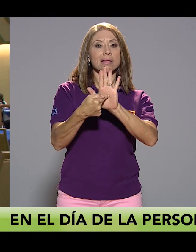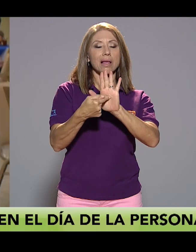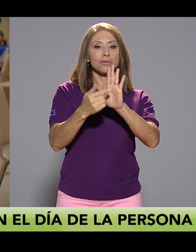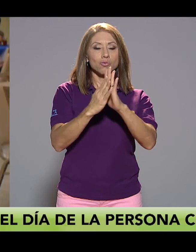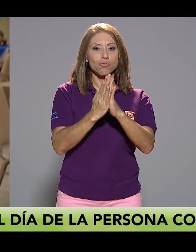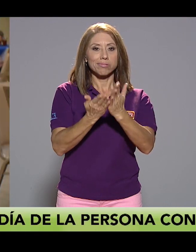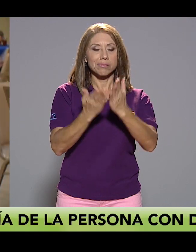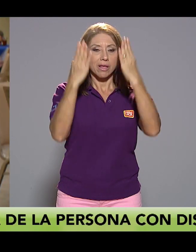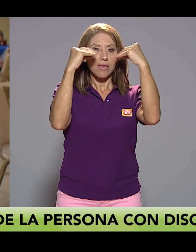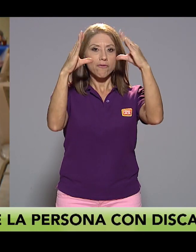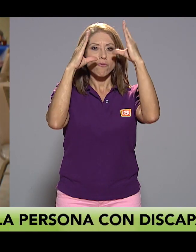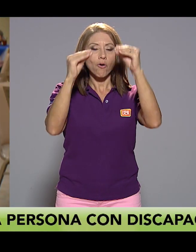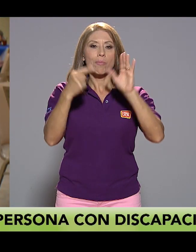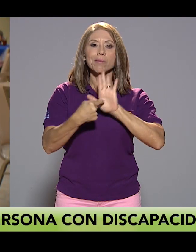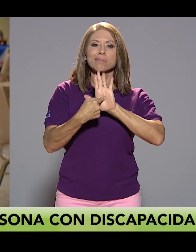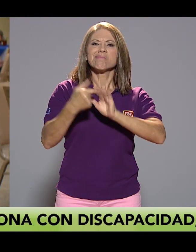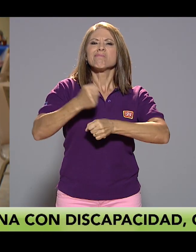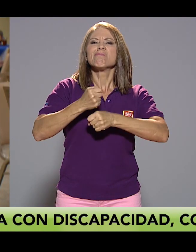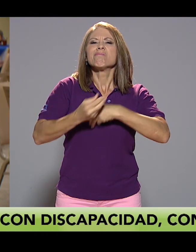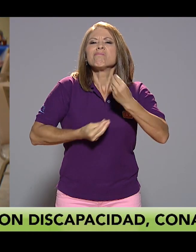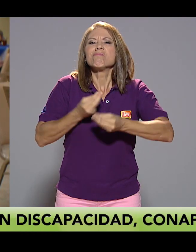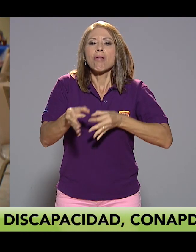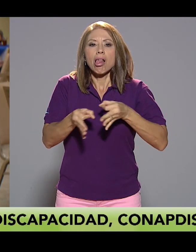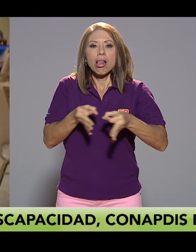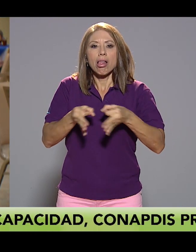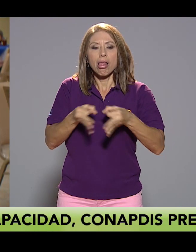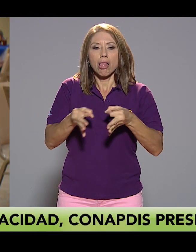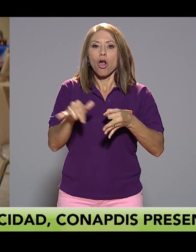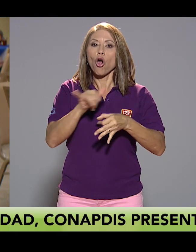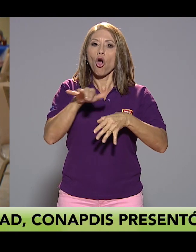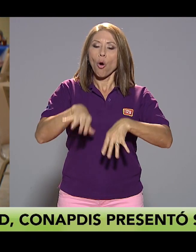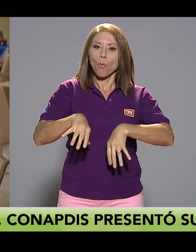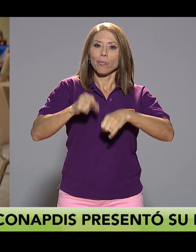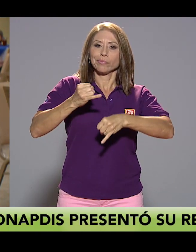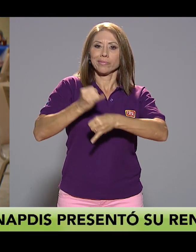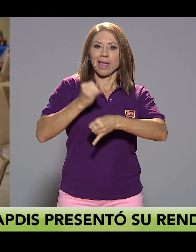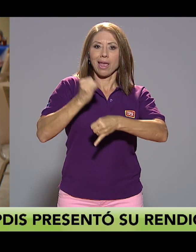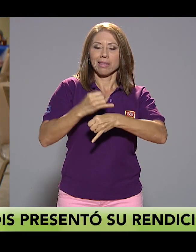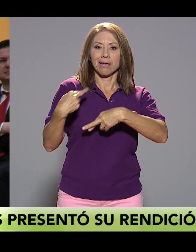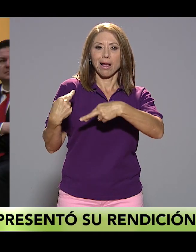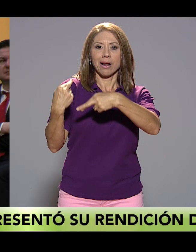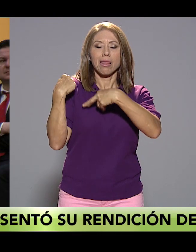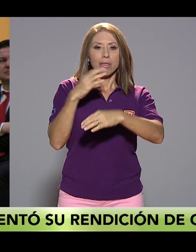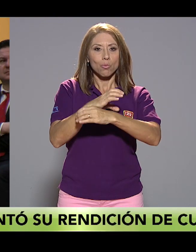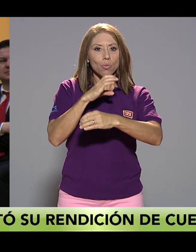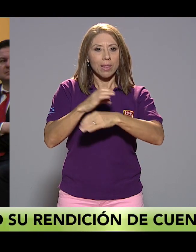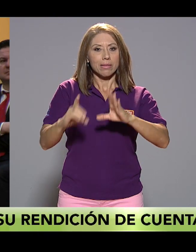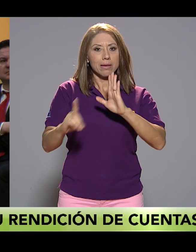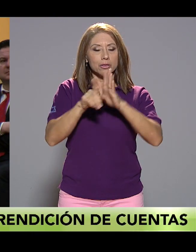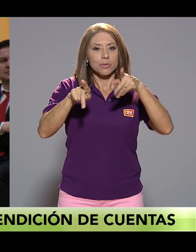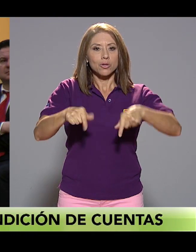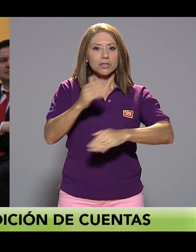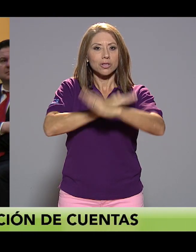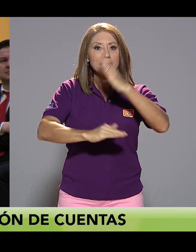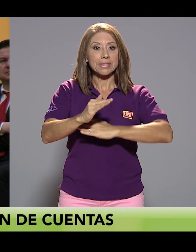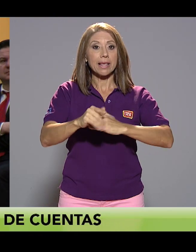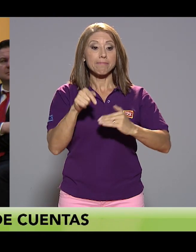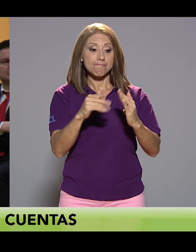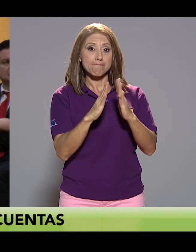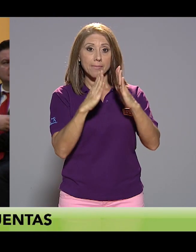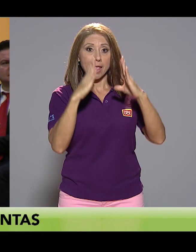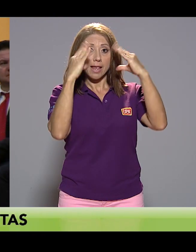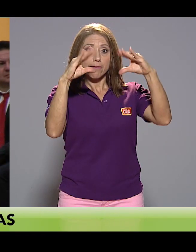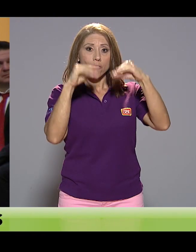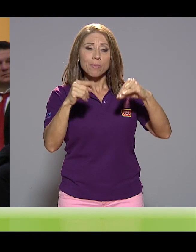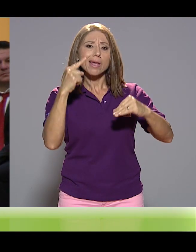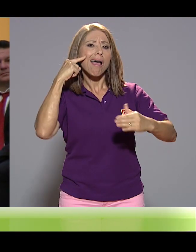CONAPDIS, presenta su informe de rendición de cuentas como ente encargada de velar por los derechos de las personas con discapacidad. En el informe